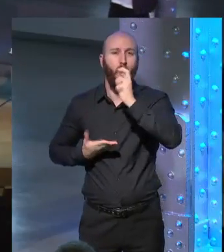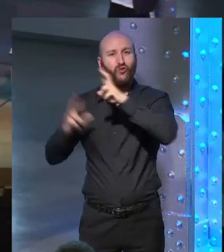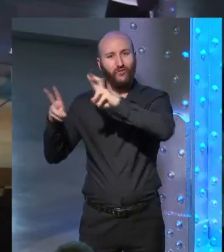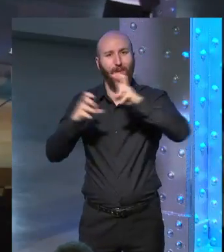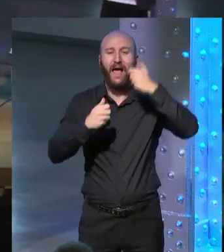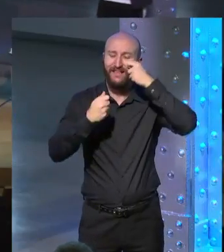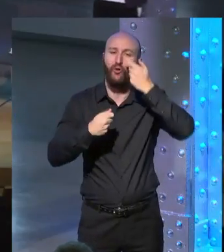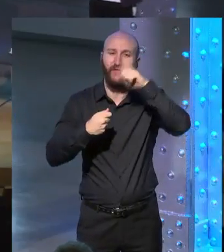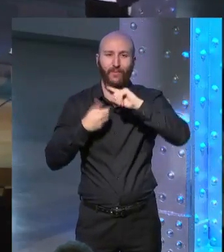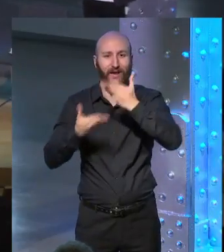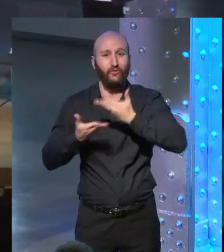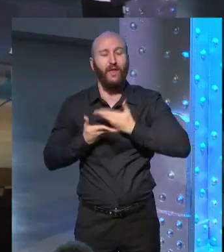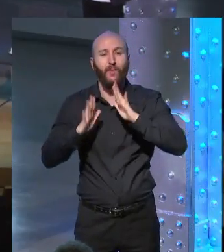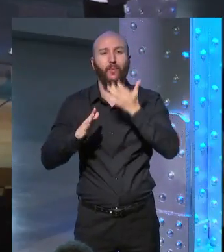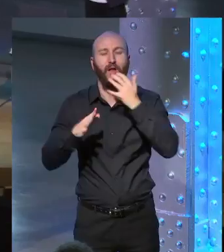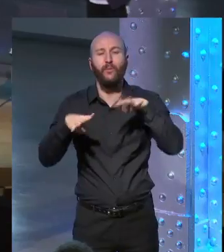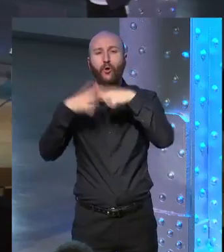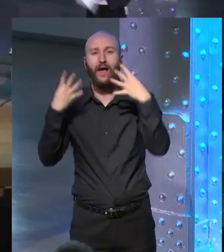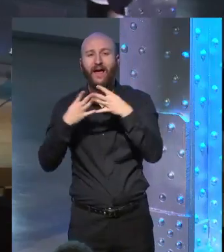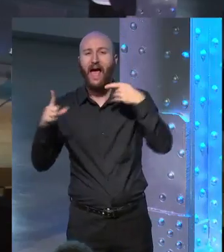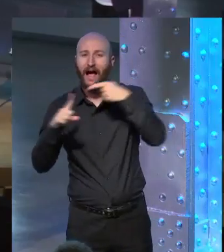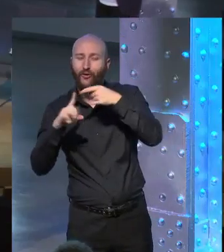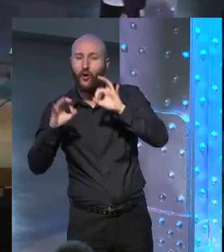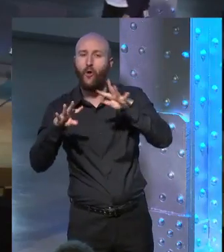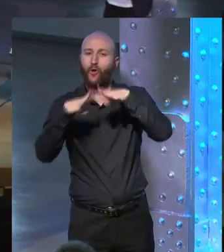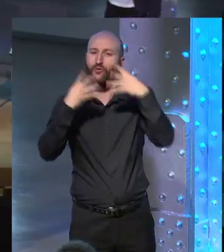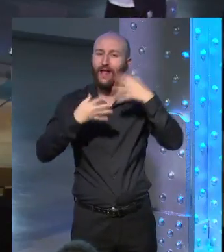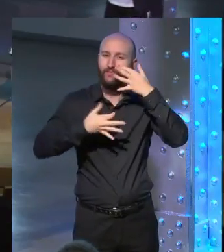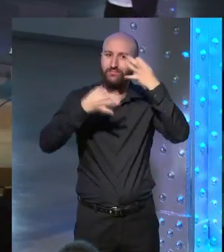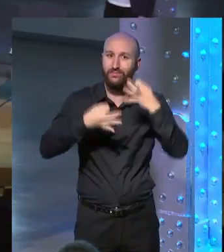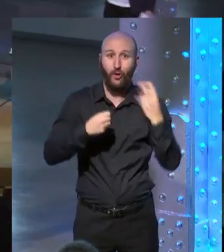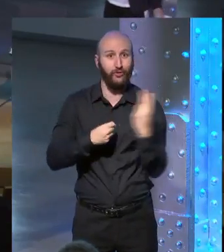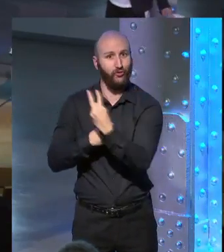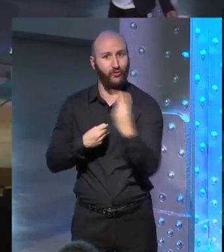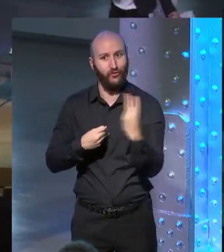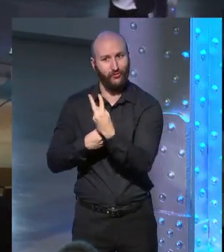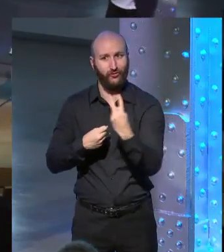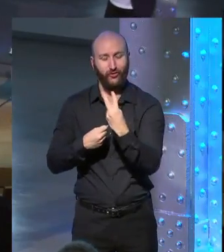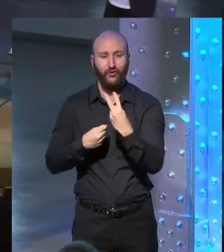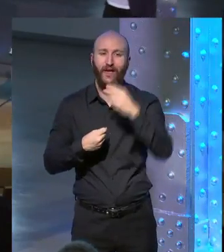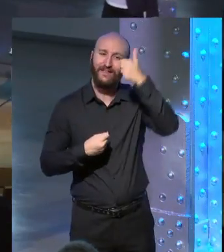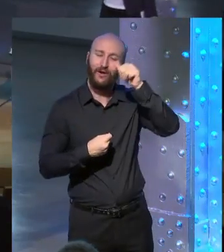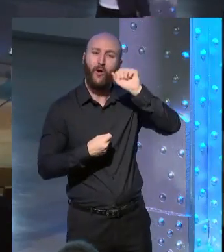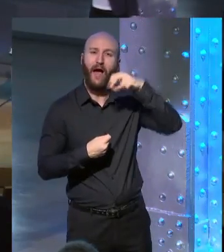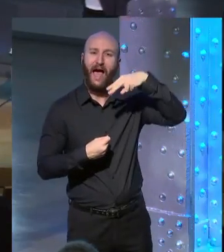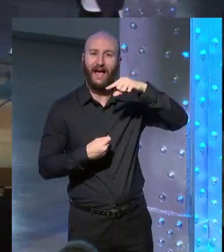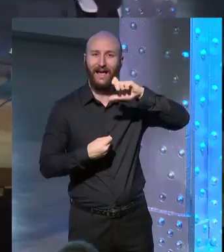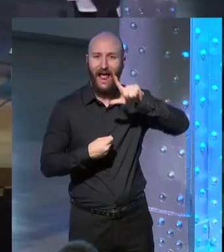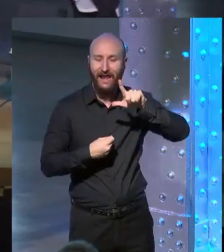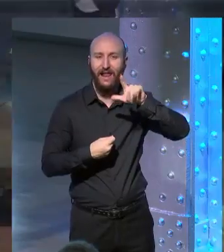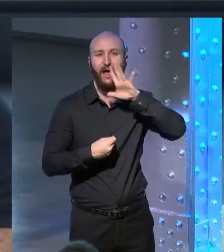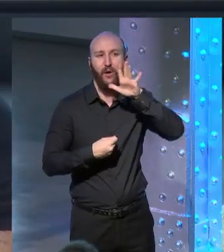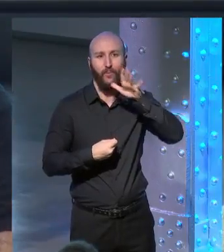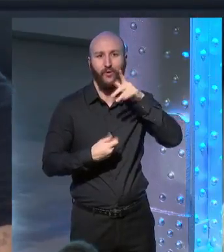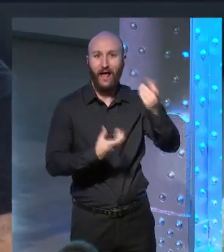salud y de ciberacoso y de ciberseguridad. Seguro que nos puede ayudar mucho Ángel Luis, que es especialista en